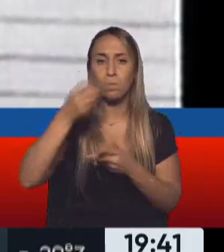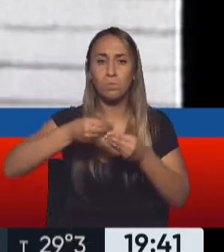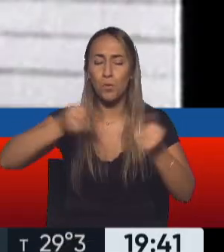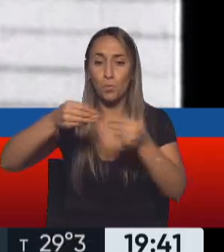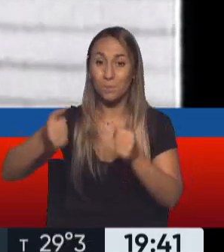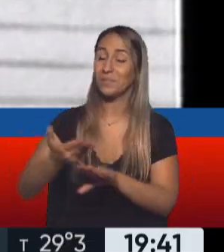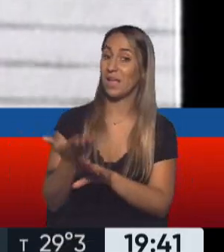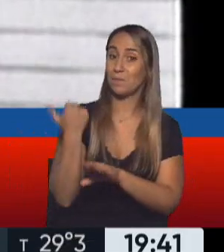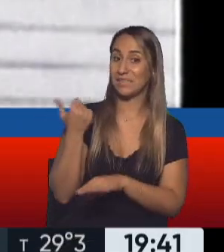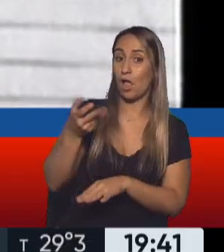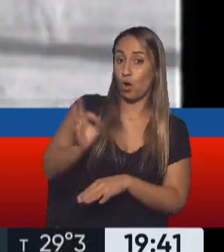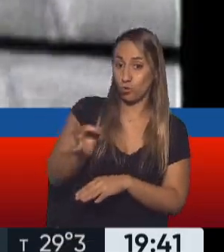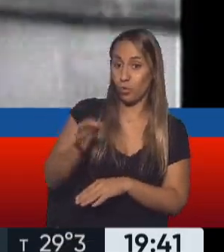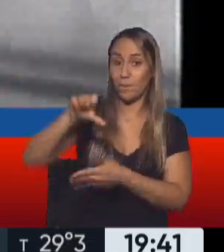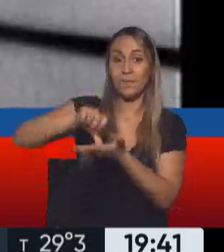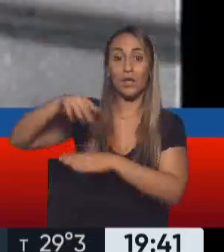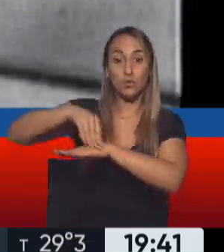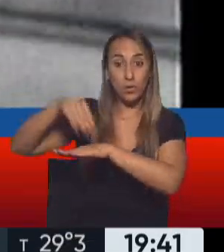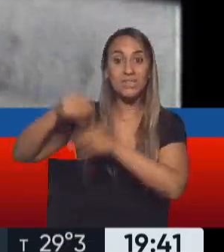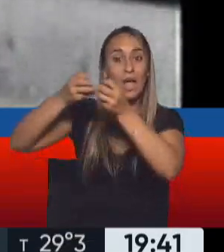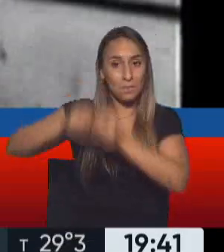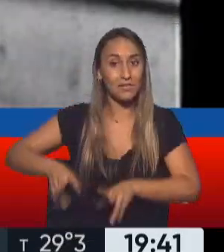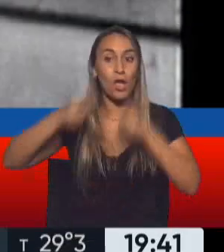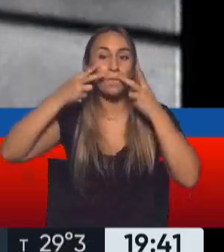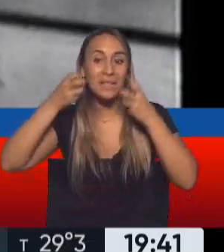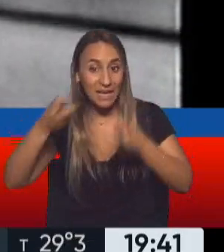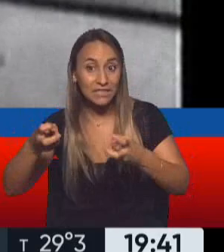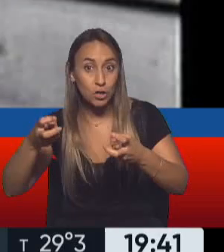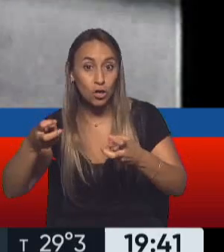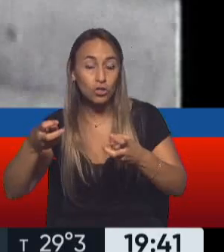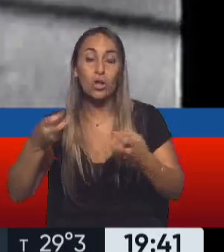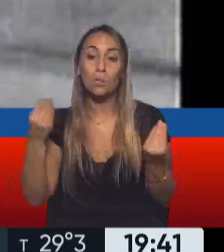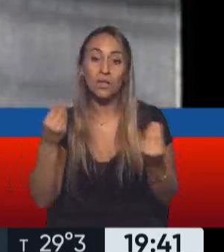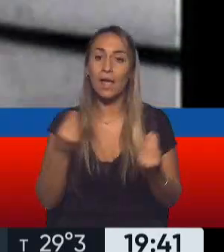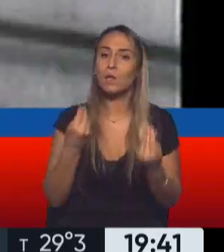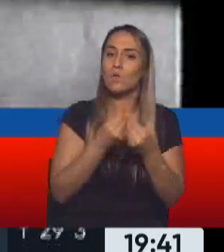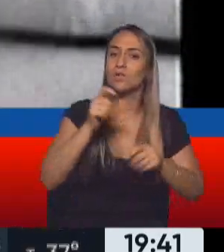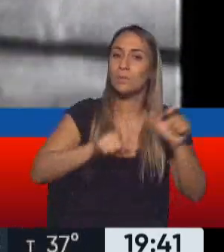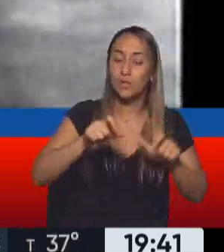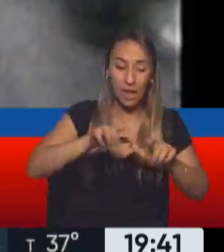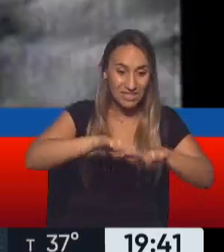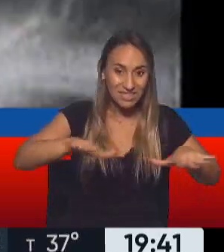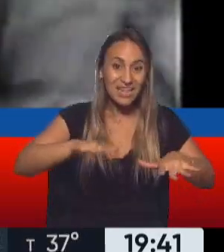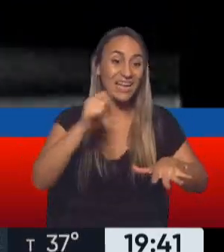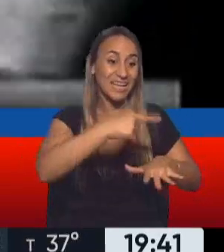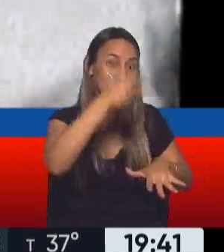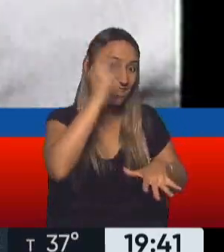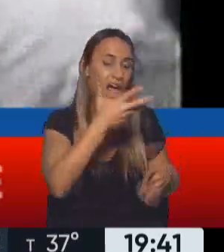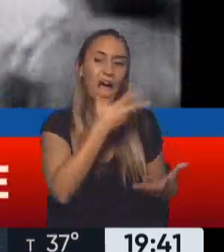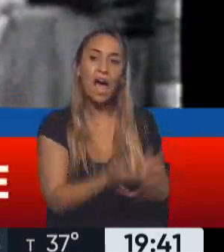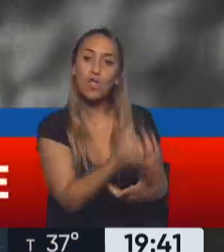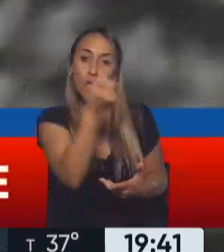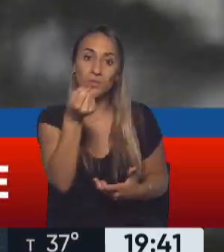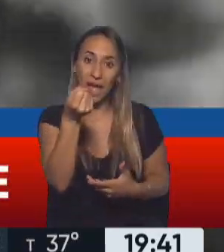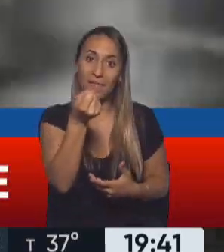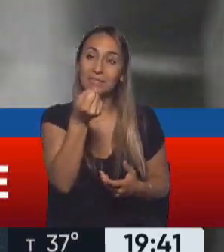octubre pasado, Suecia abrió una investigación en respuesta a las demandas de personas adoptadas chilenas residentes en